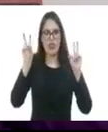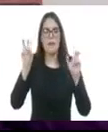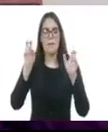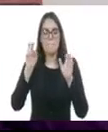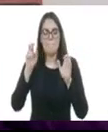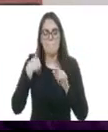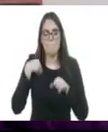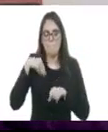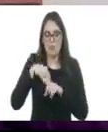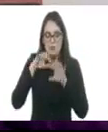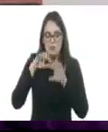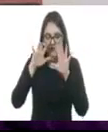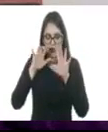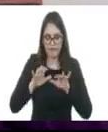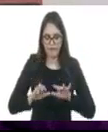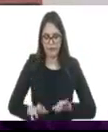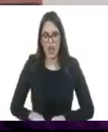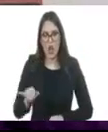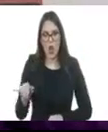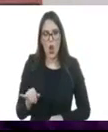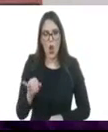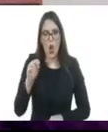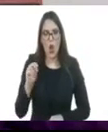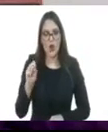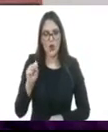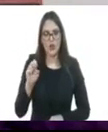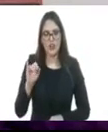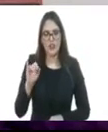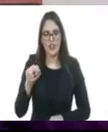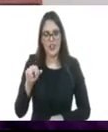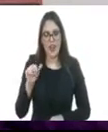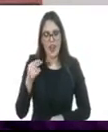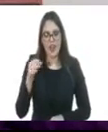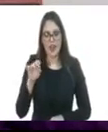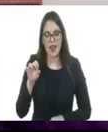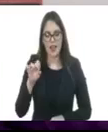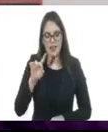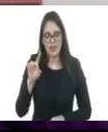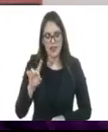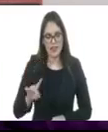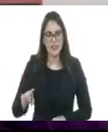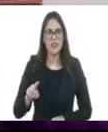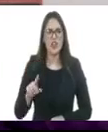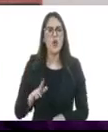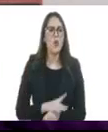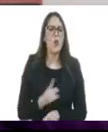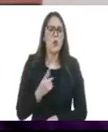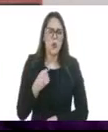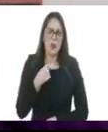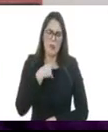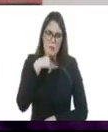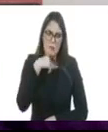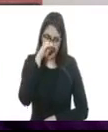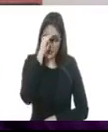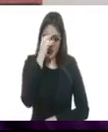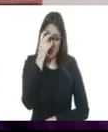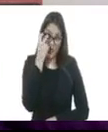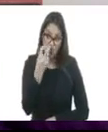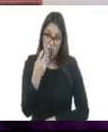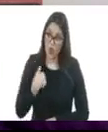que metimos al concurso. Para mí, el conocer a